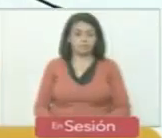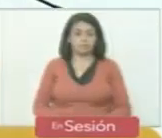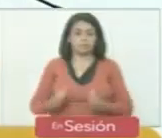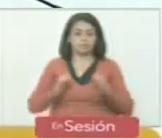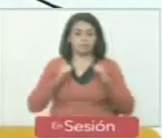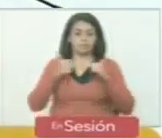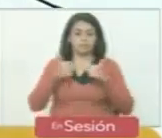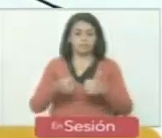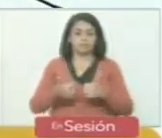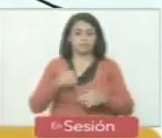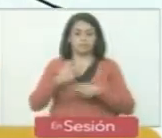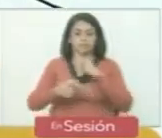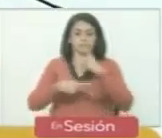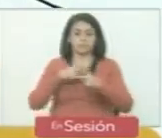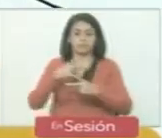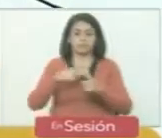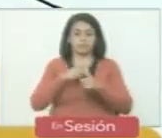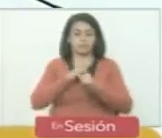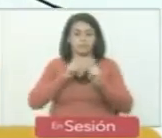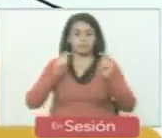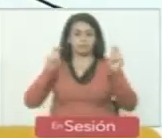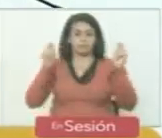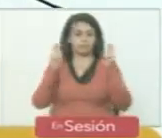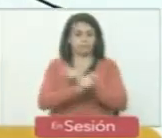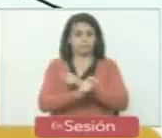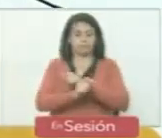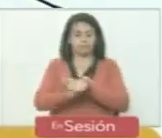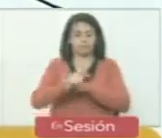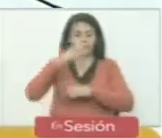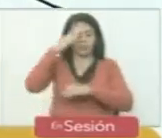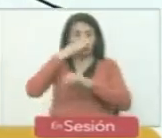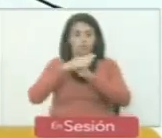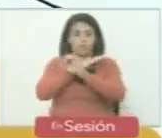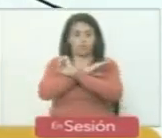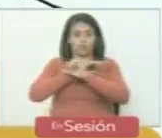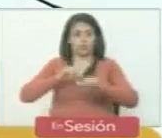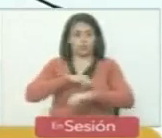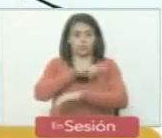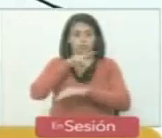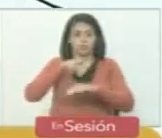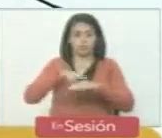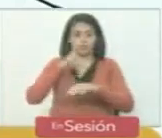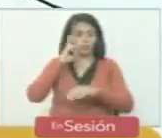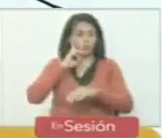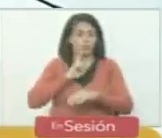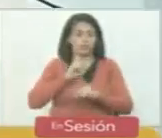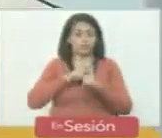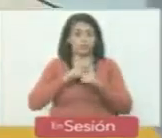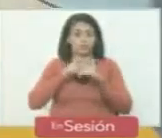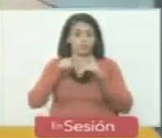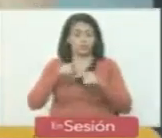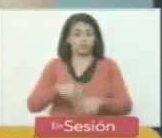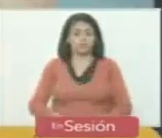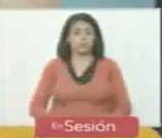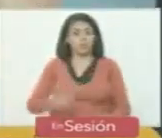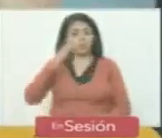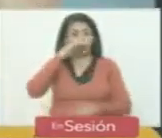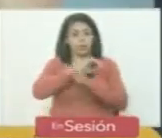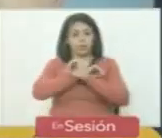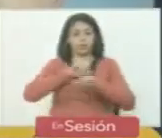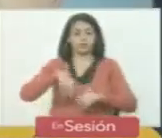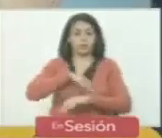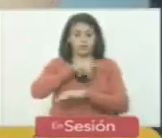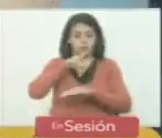comienza el proceso de transformación en la Fuerza Armada Nacional Bolivariana y por ende a la Guardia